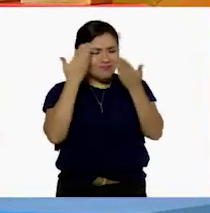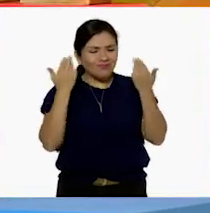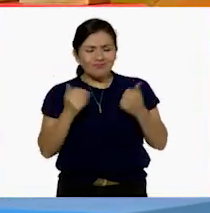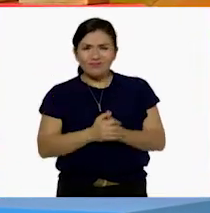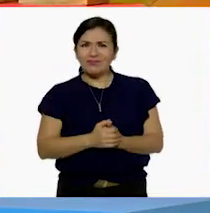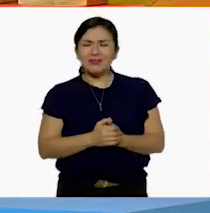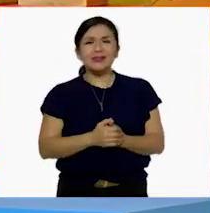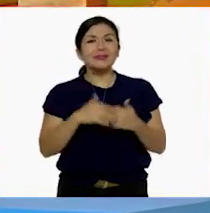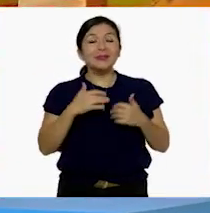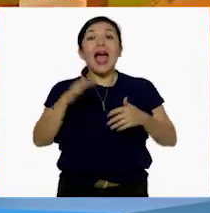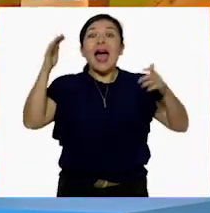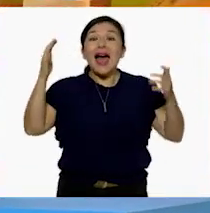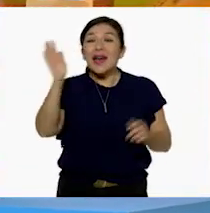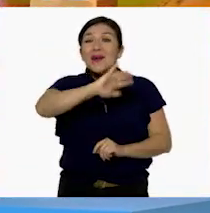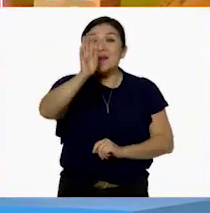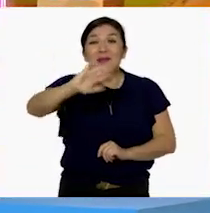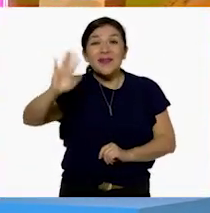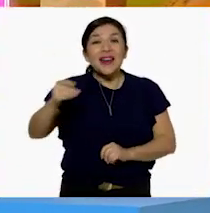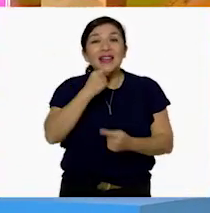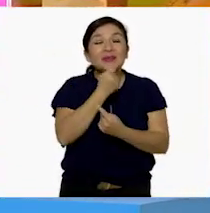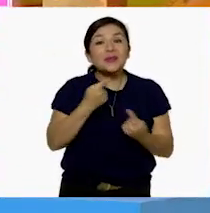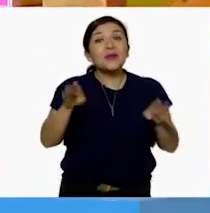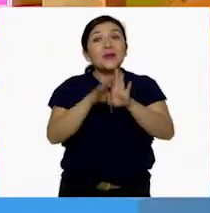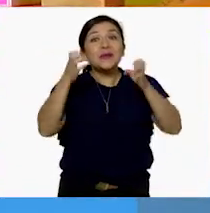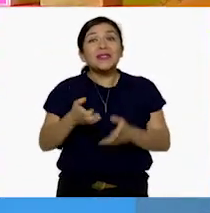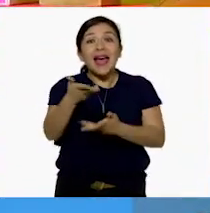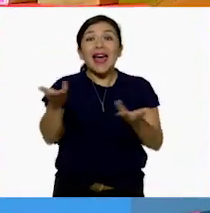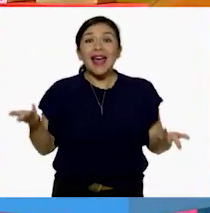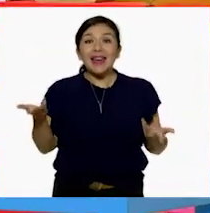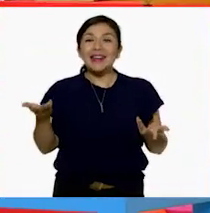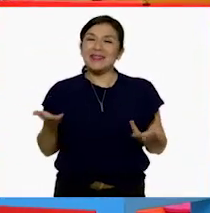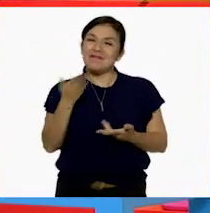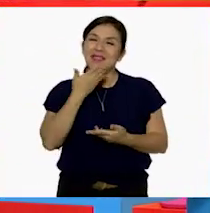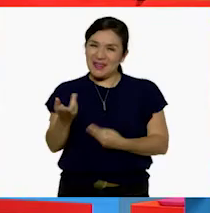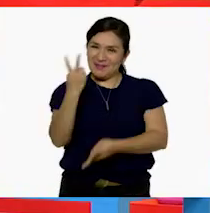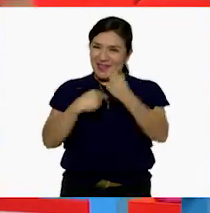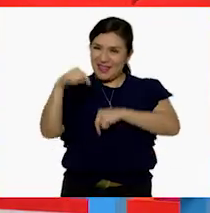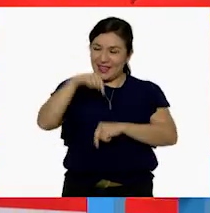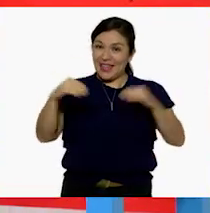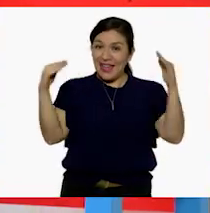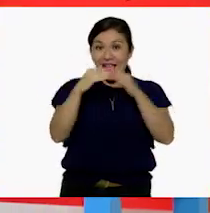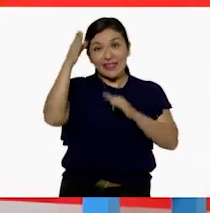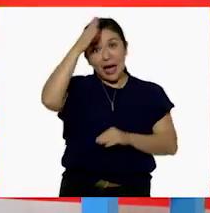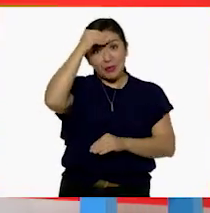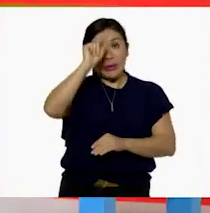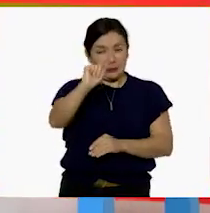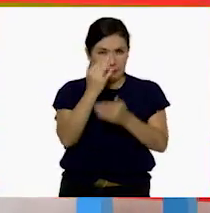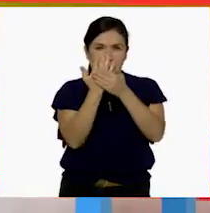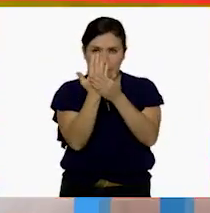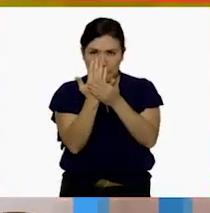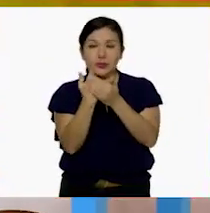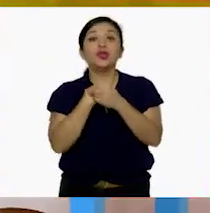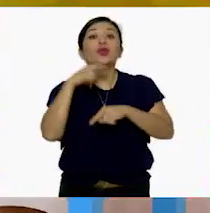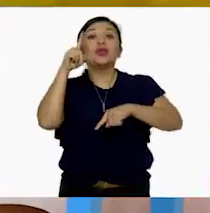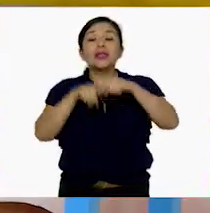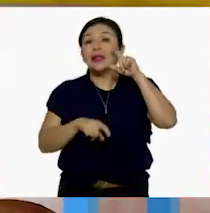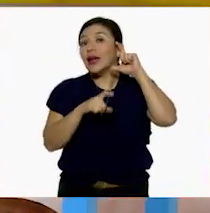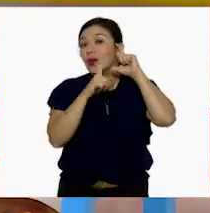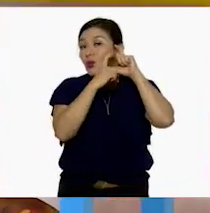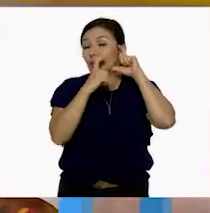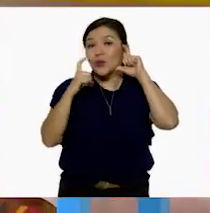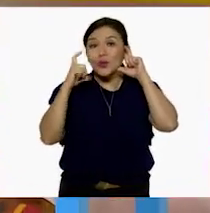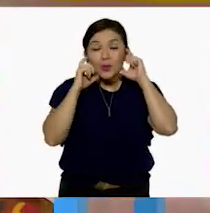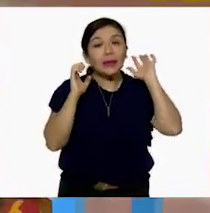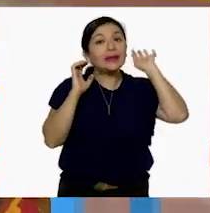¿qué tal? ¡Hola, niñas y niños! ¿Cómo están? Bienvenidos a Aprende en Casa. Espérenme tantito. Voy a quitarme mi